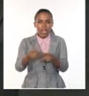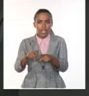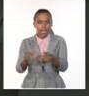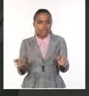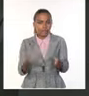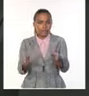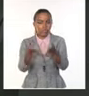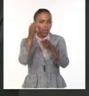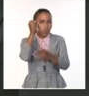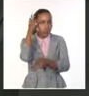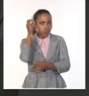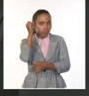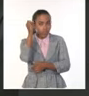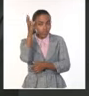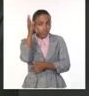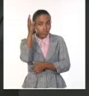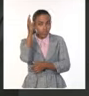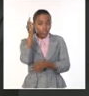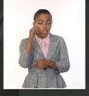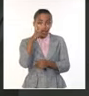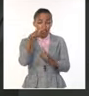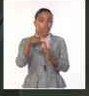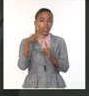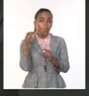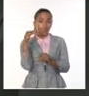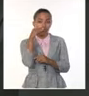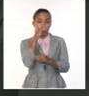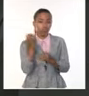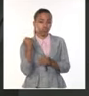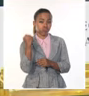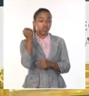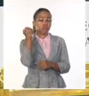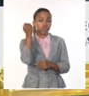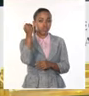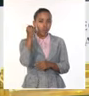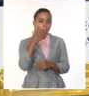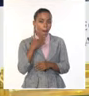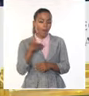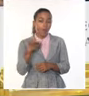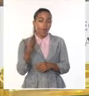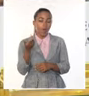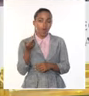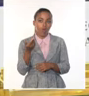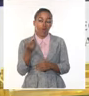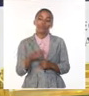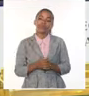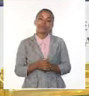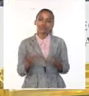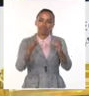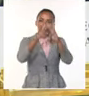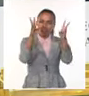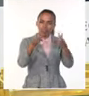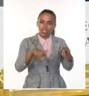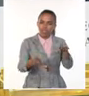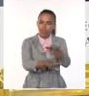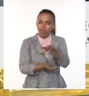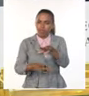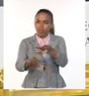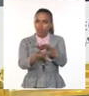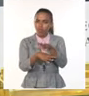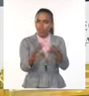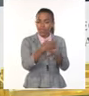innovadoras y de alta tecnología e innovación, tales como las 18 plataformas digitales concebidas en la